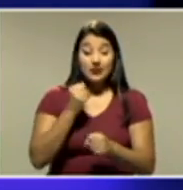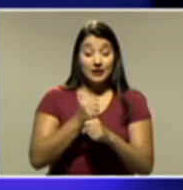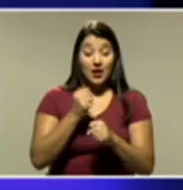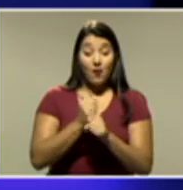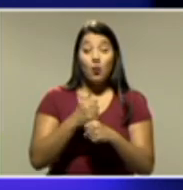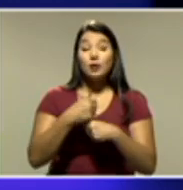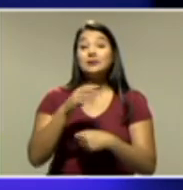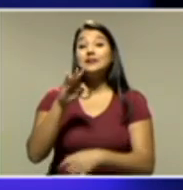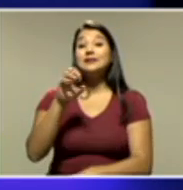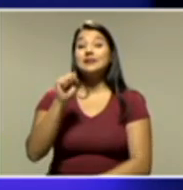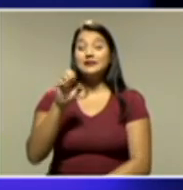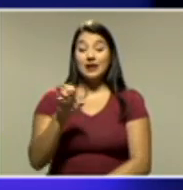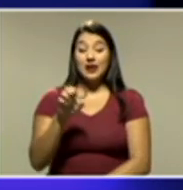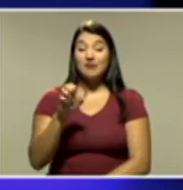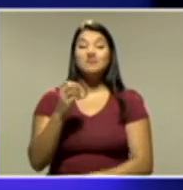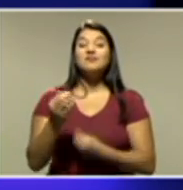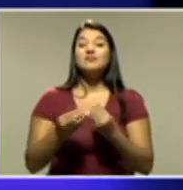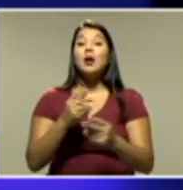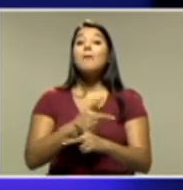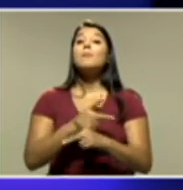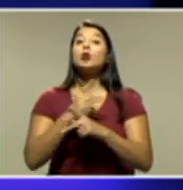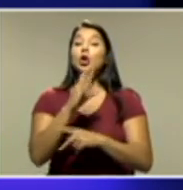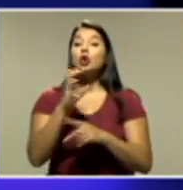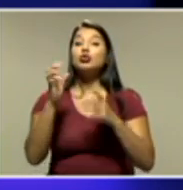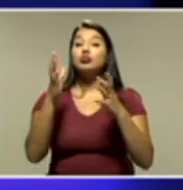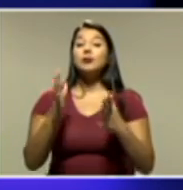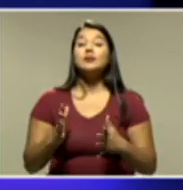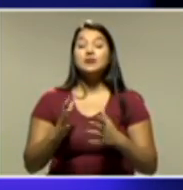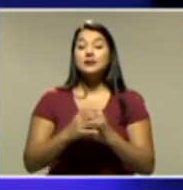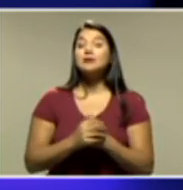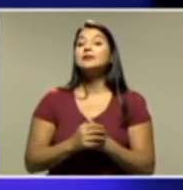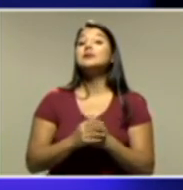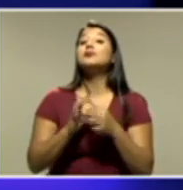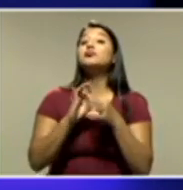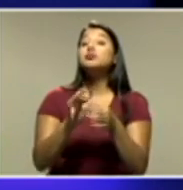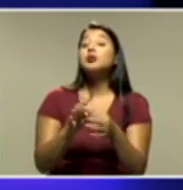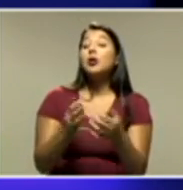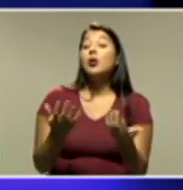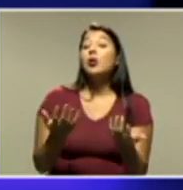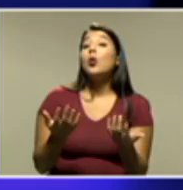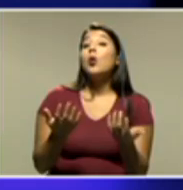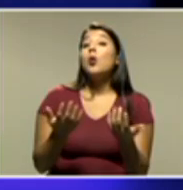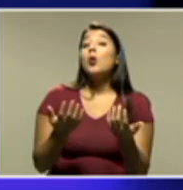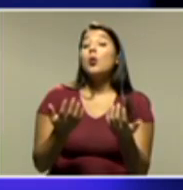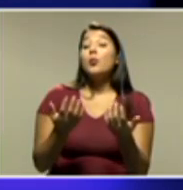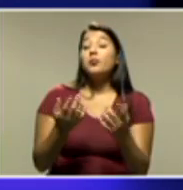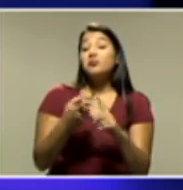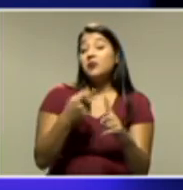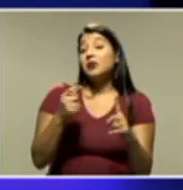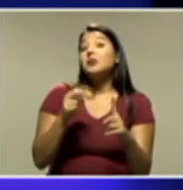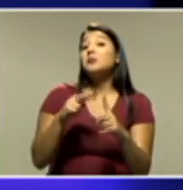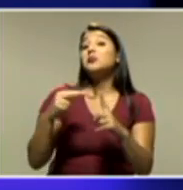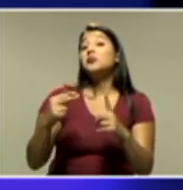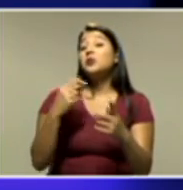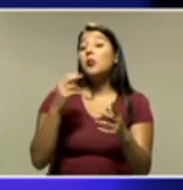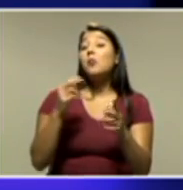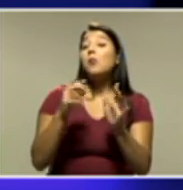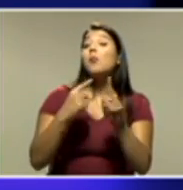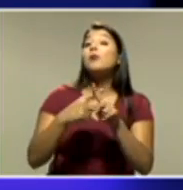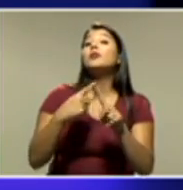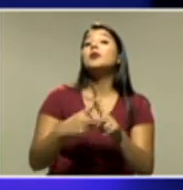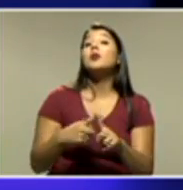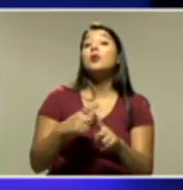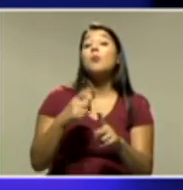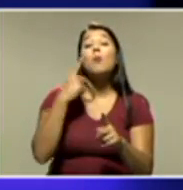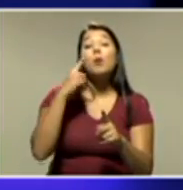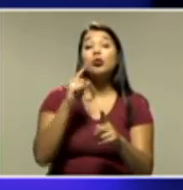tribunal protege a los costarricenses en buena medida de situaciones como